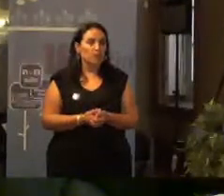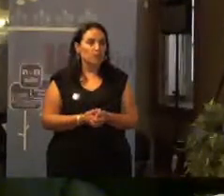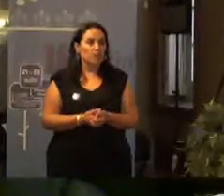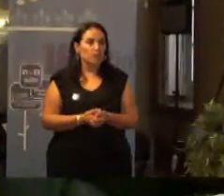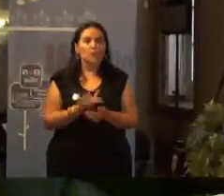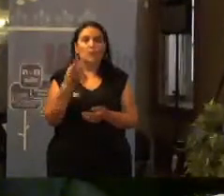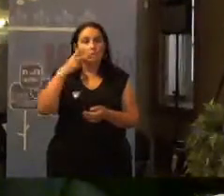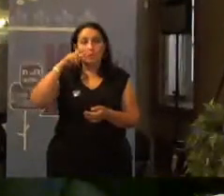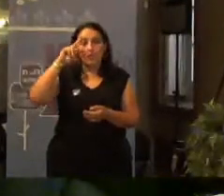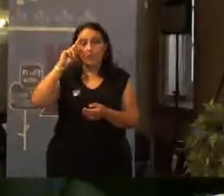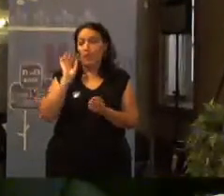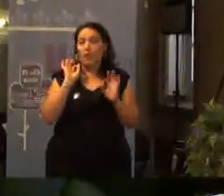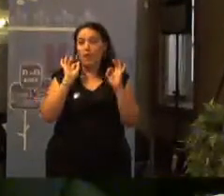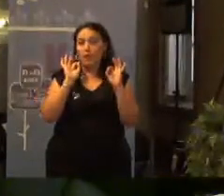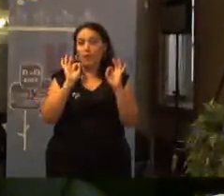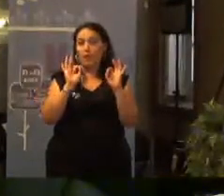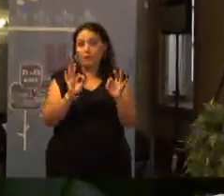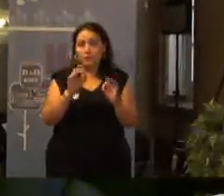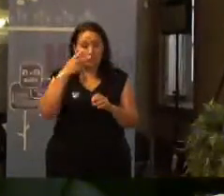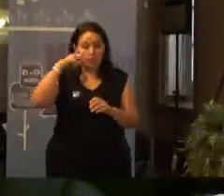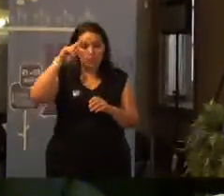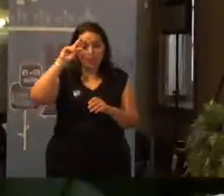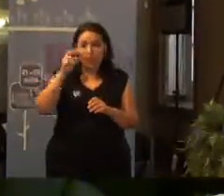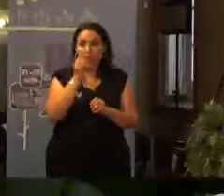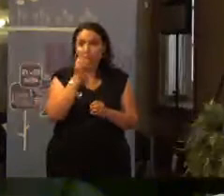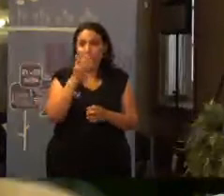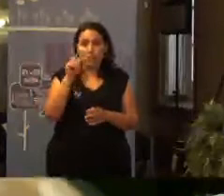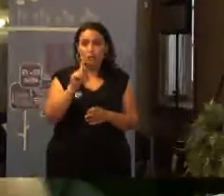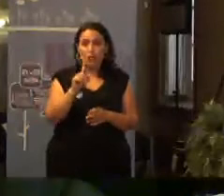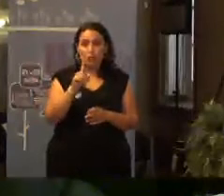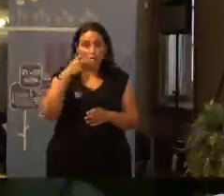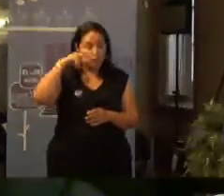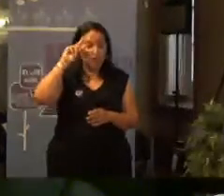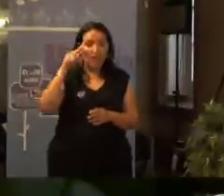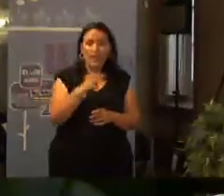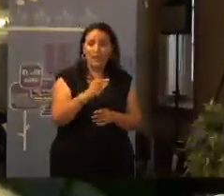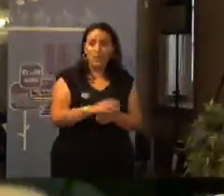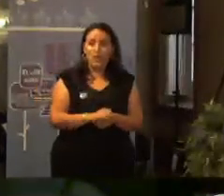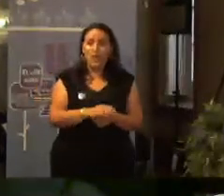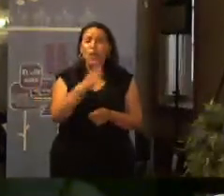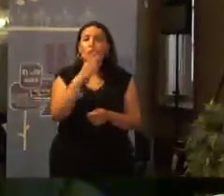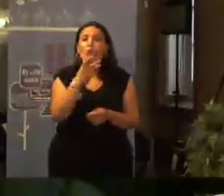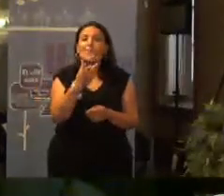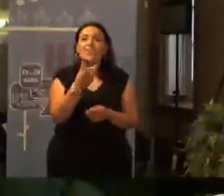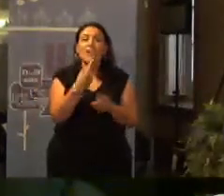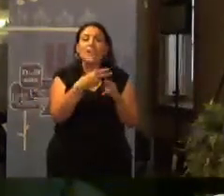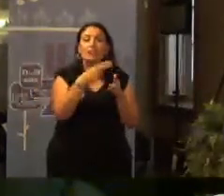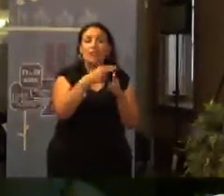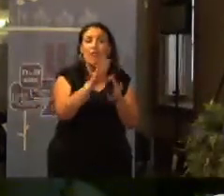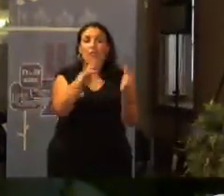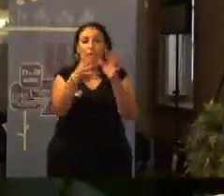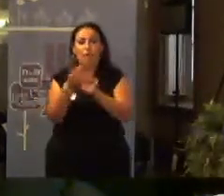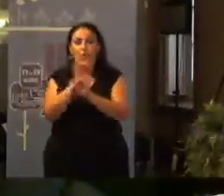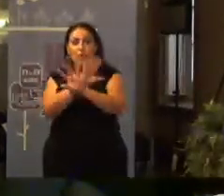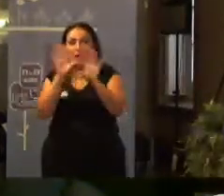a experiencia foi como foi. Non foi feliz. Non foi feliz porque, precisamente, o que en cambio na sociedade estaba moi claro,